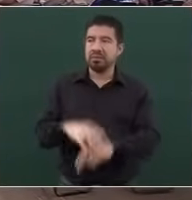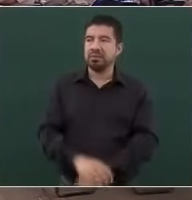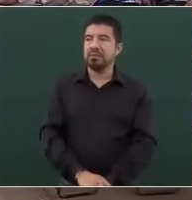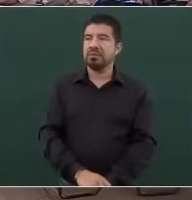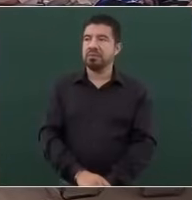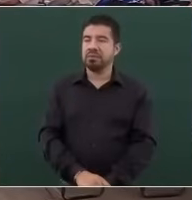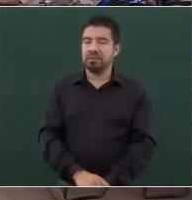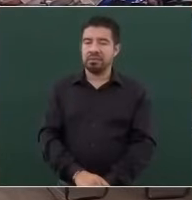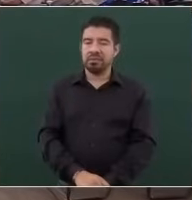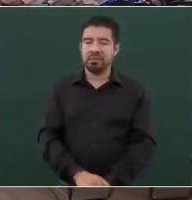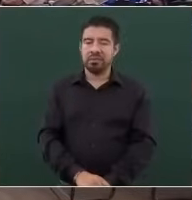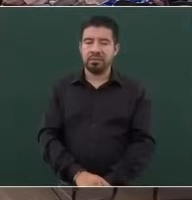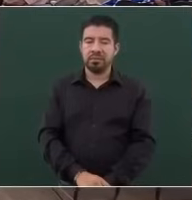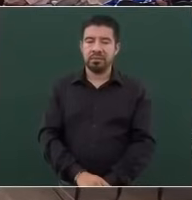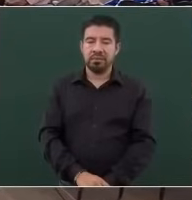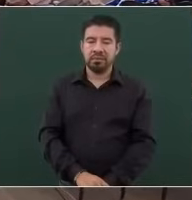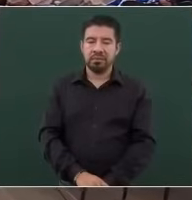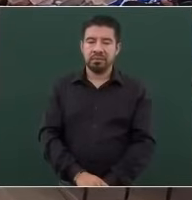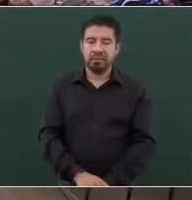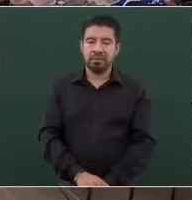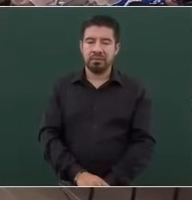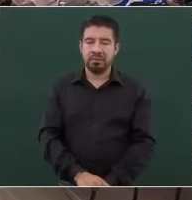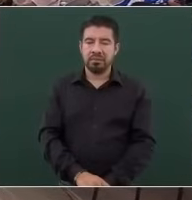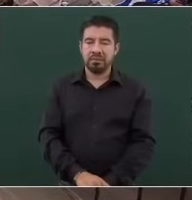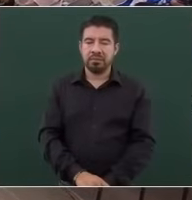Tiene una frase